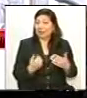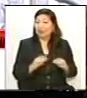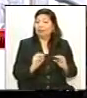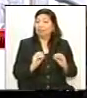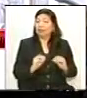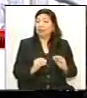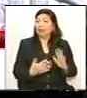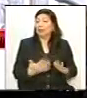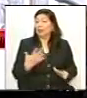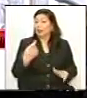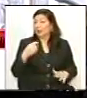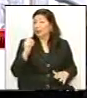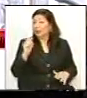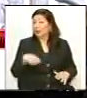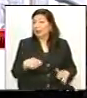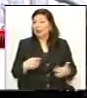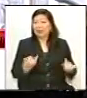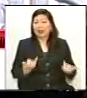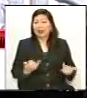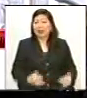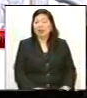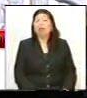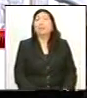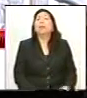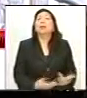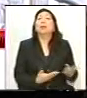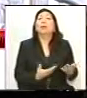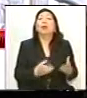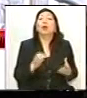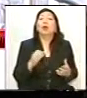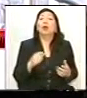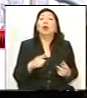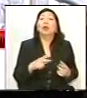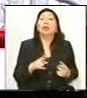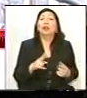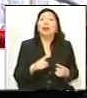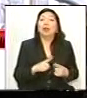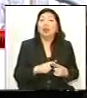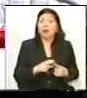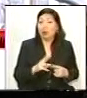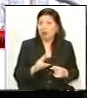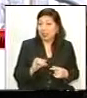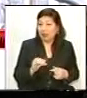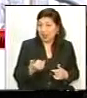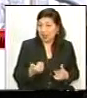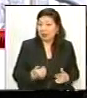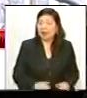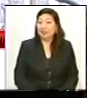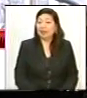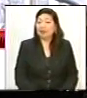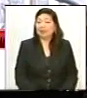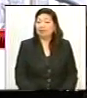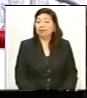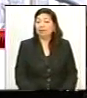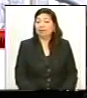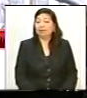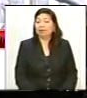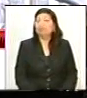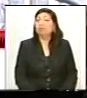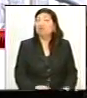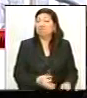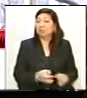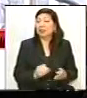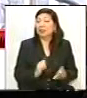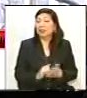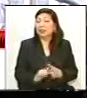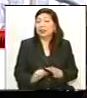volado el 15%. Y entonces estaban esperando que la Contraloría, a raíz de una interpretación